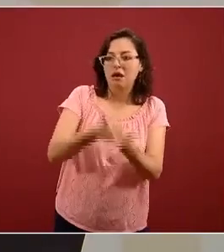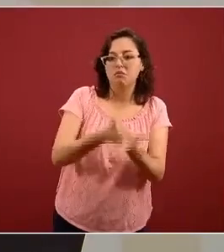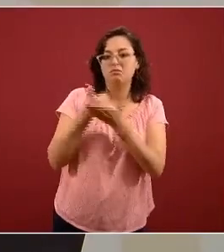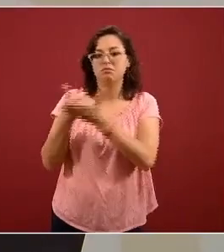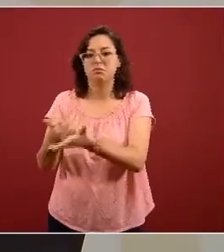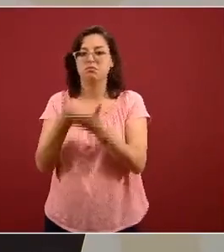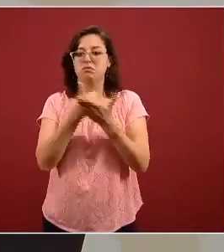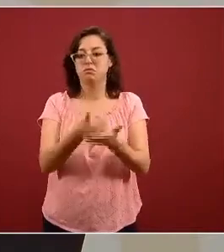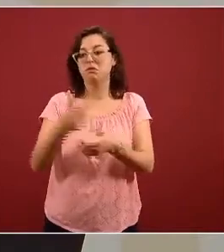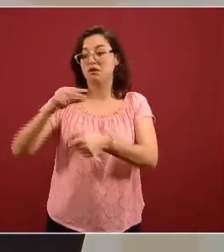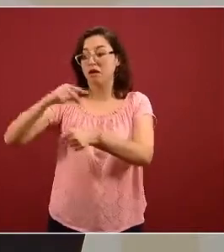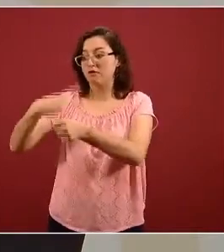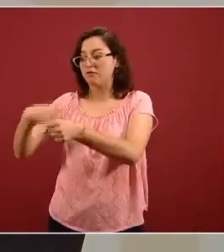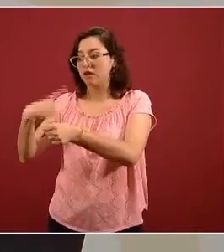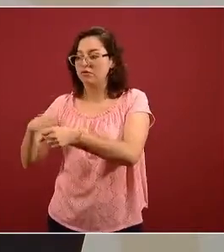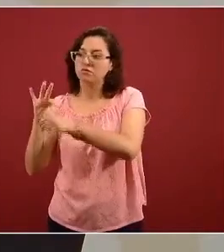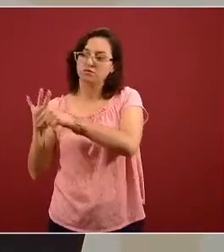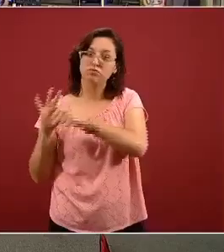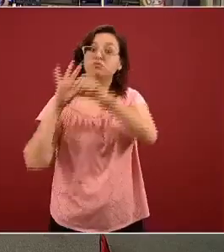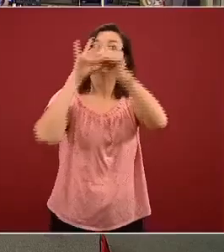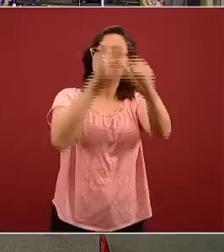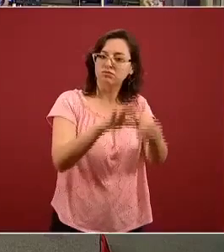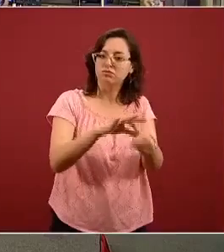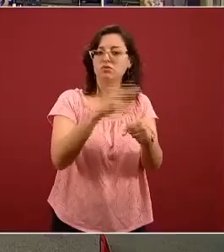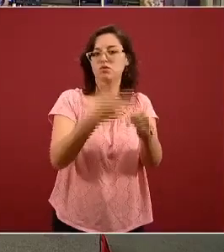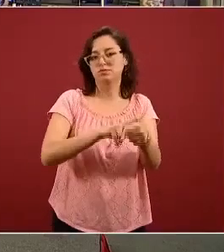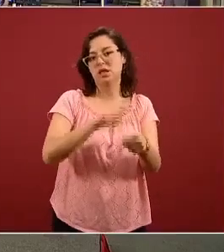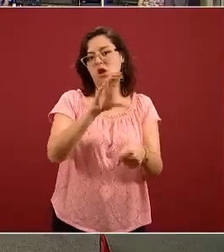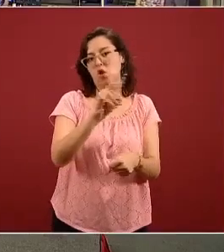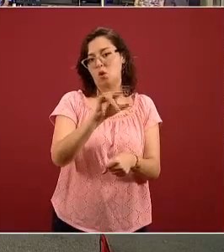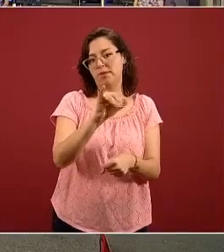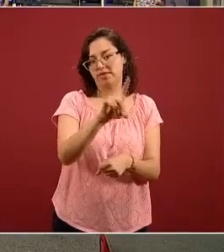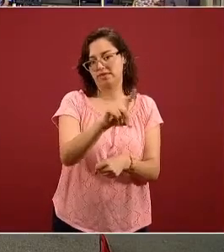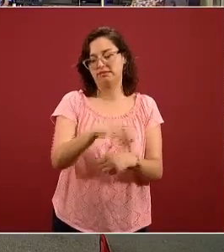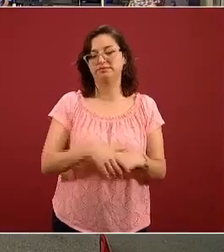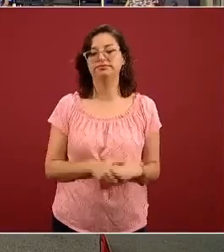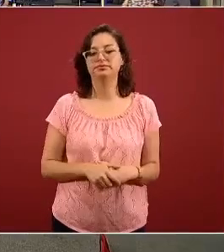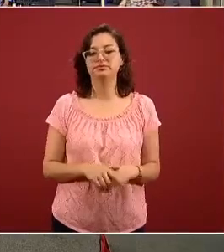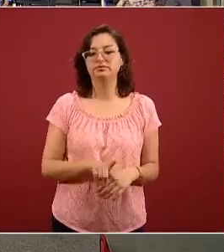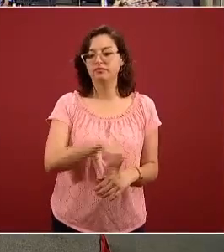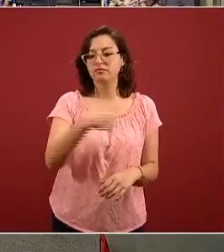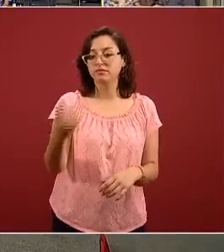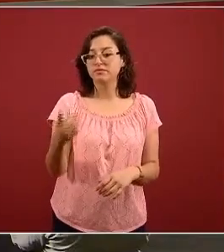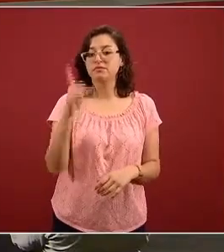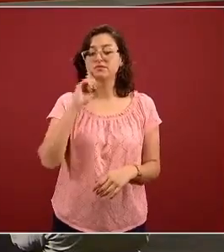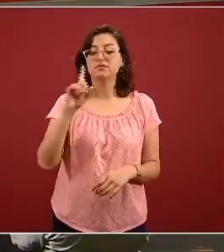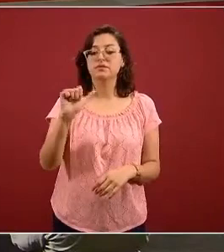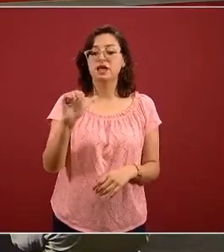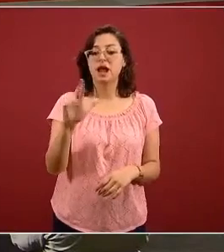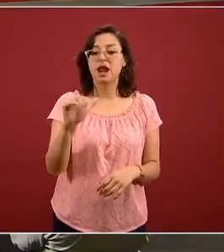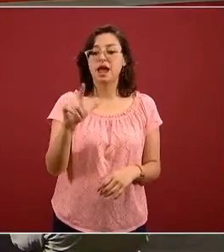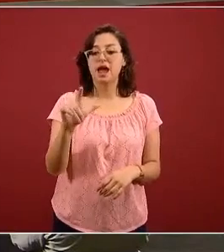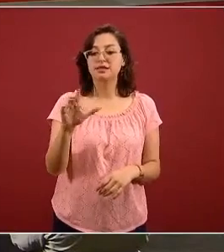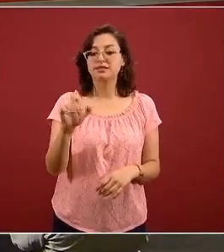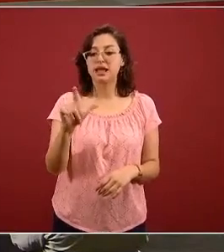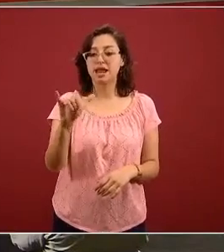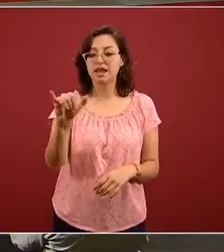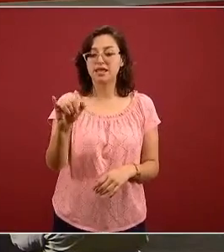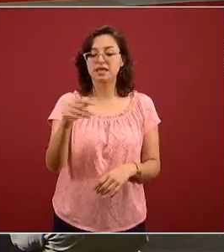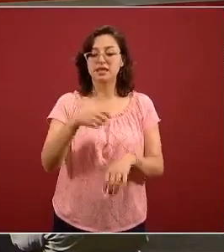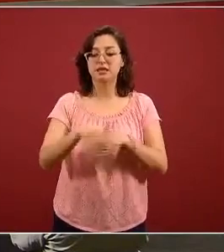canalizan los pacientes muchas gracias brasilia de anda ya había levantado la mano por el canal